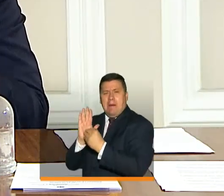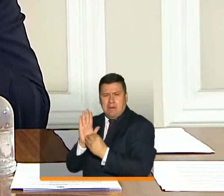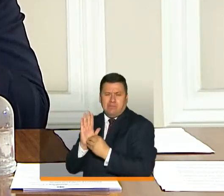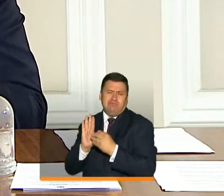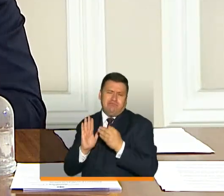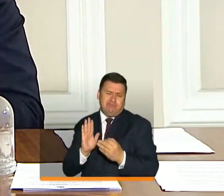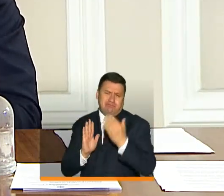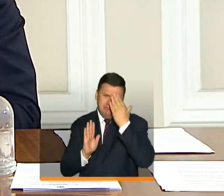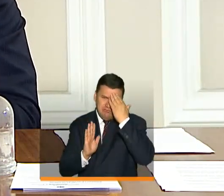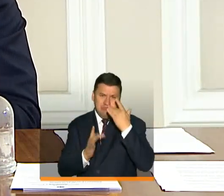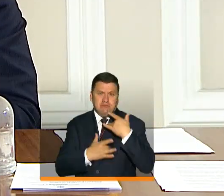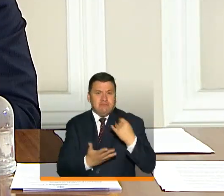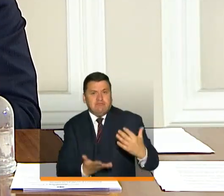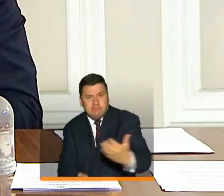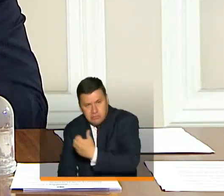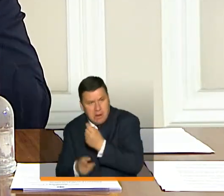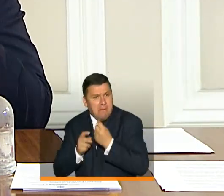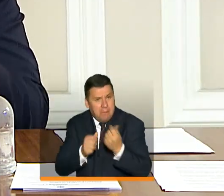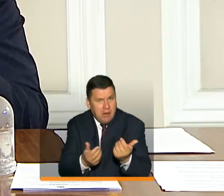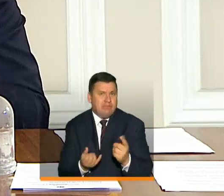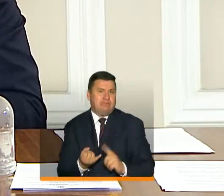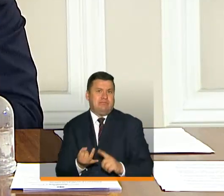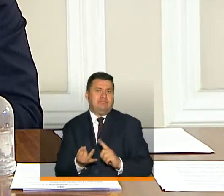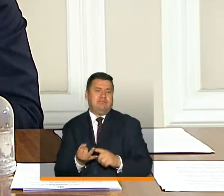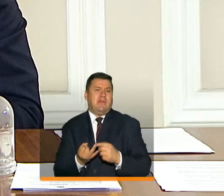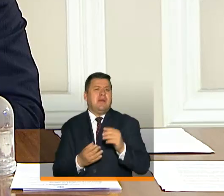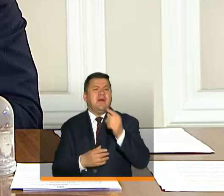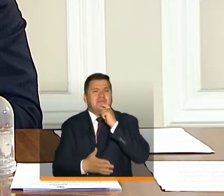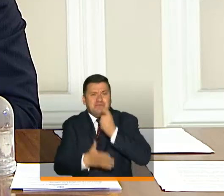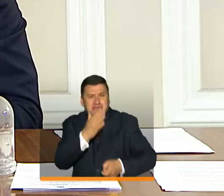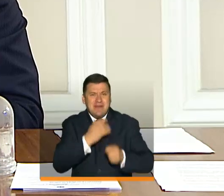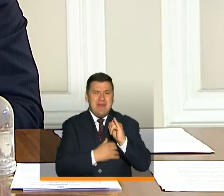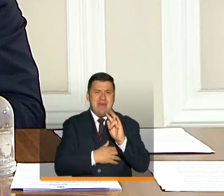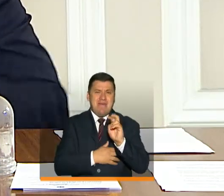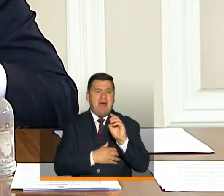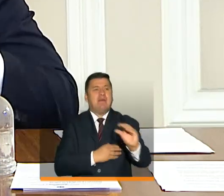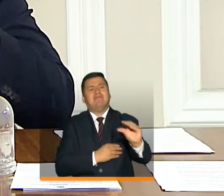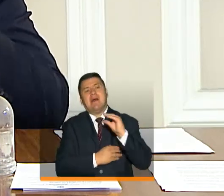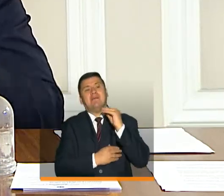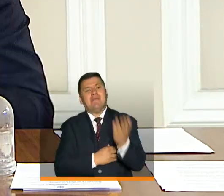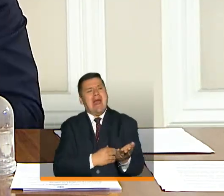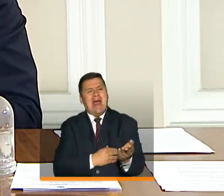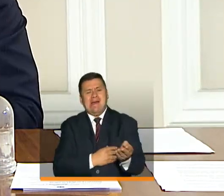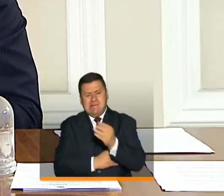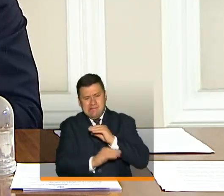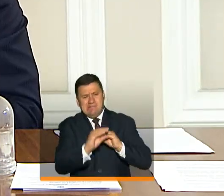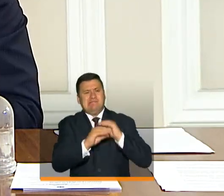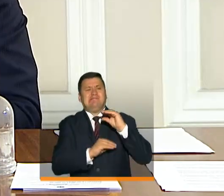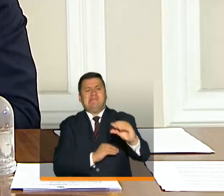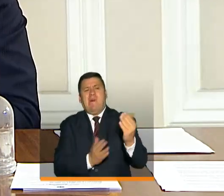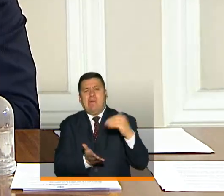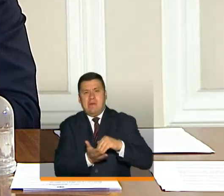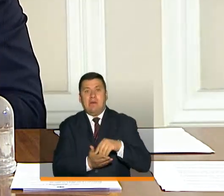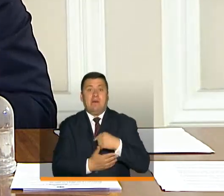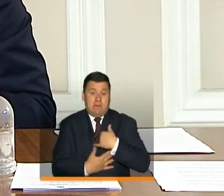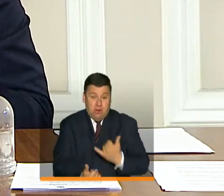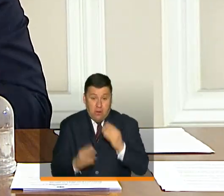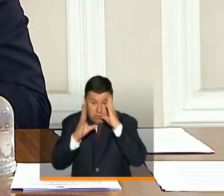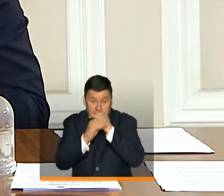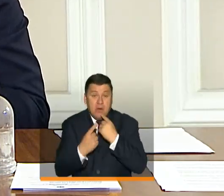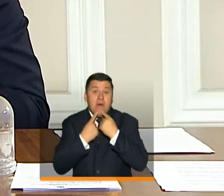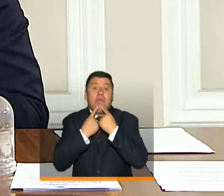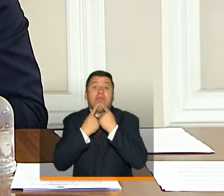como ha sido Ingreso Solidario y como ha sido la devolución del IVA. Por eso quiero esta noche decirles